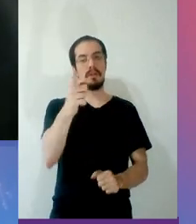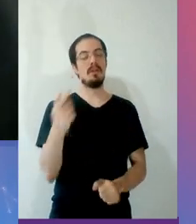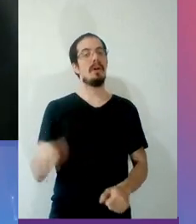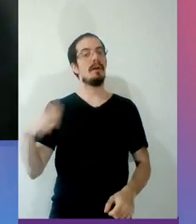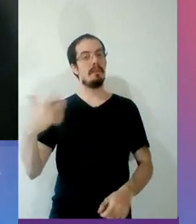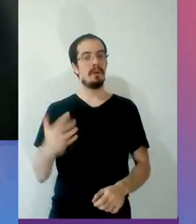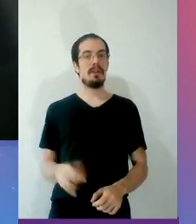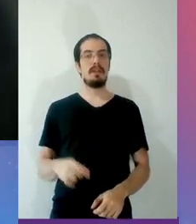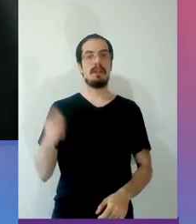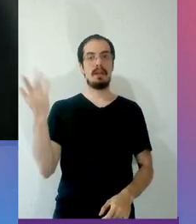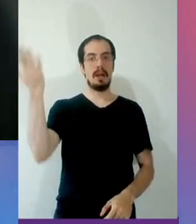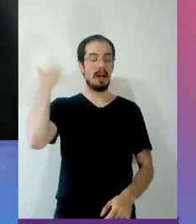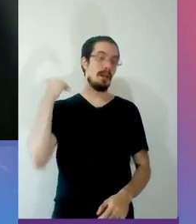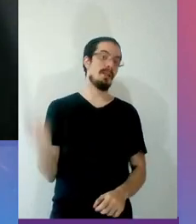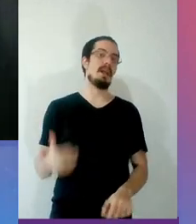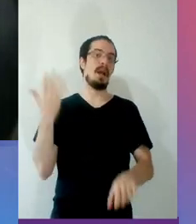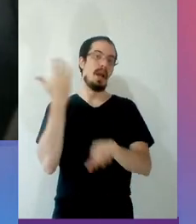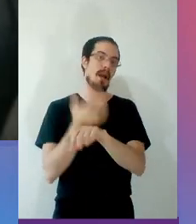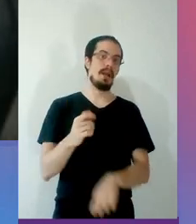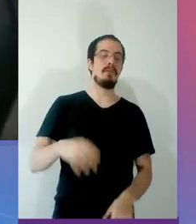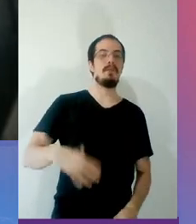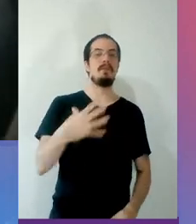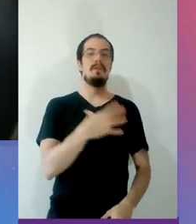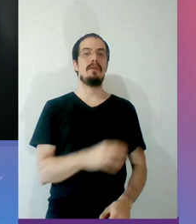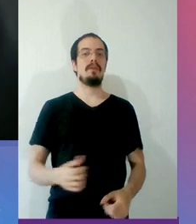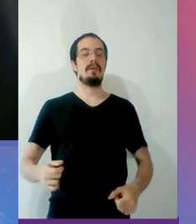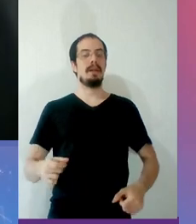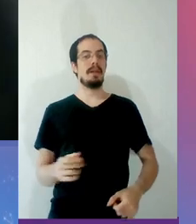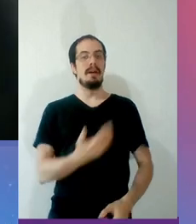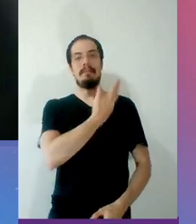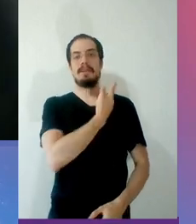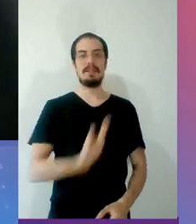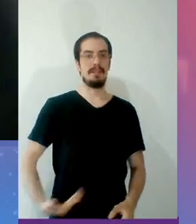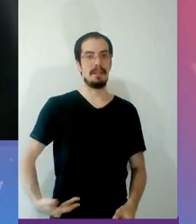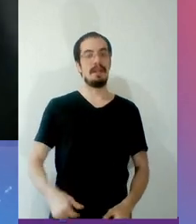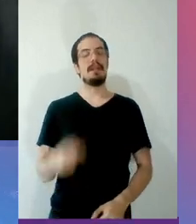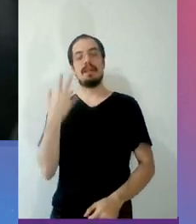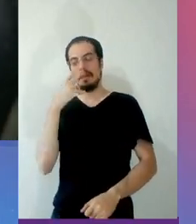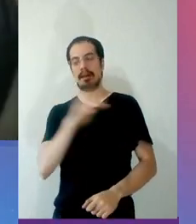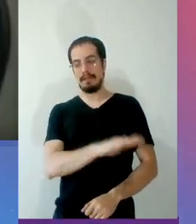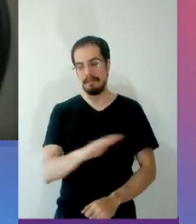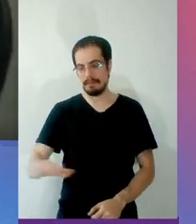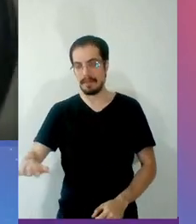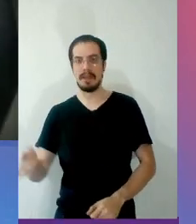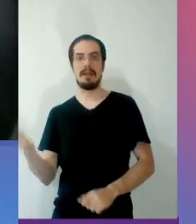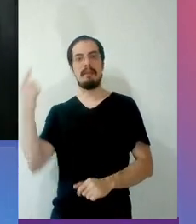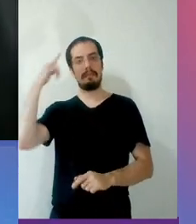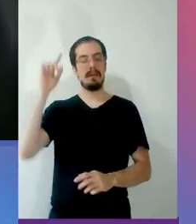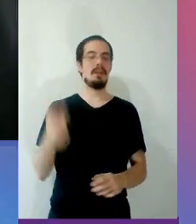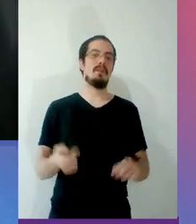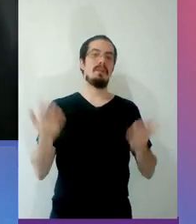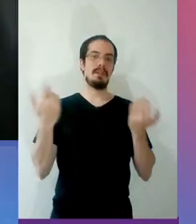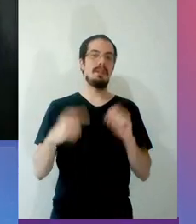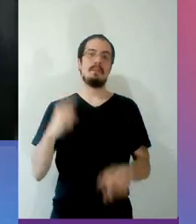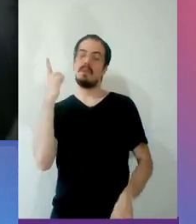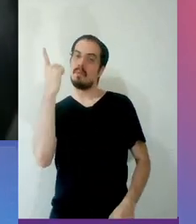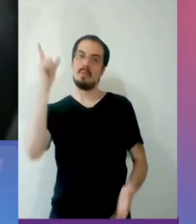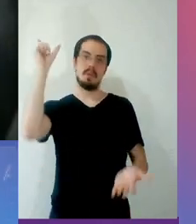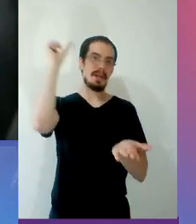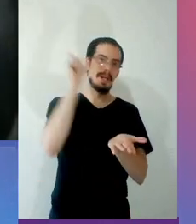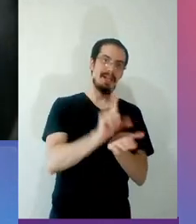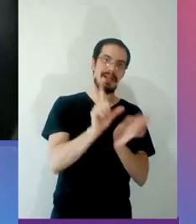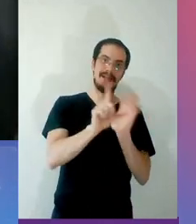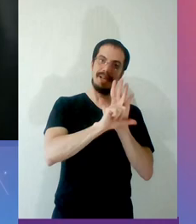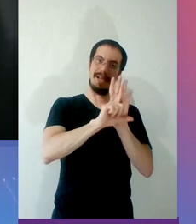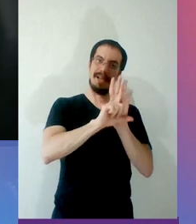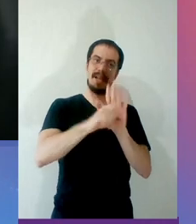lo tanto era fácil trabajar el tema, pero se hizo una ley de Chile que se contigo porque es la única forma de asegurar